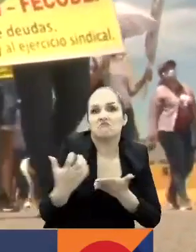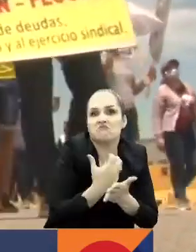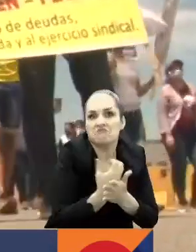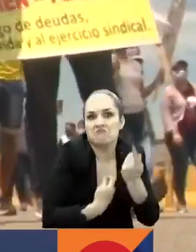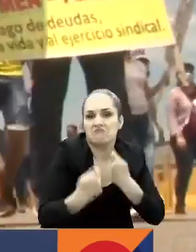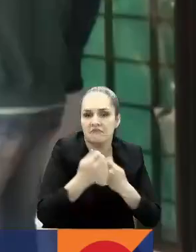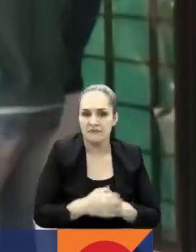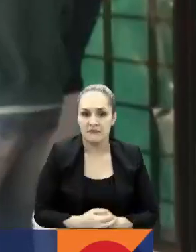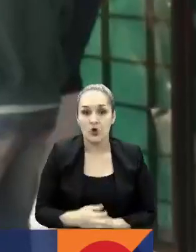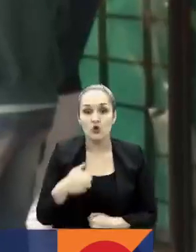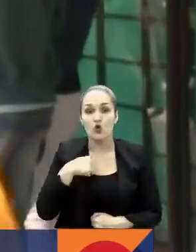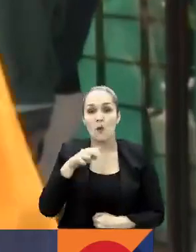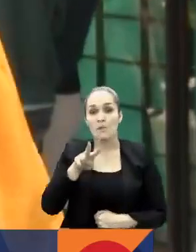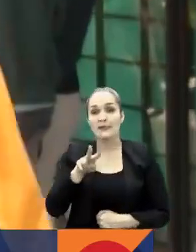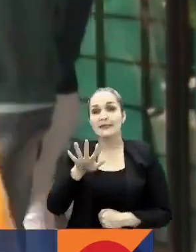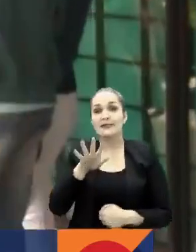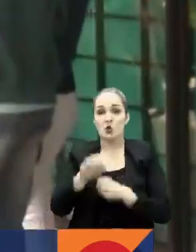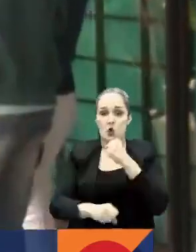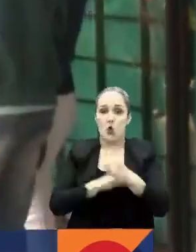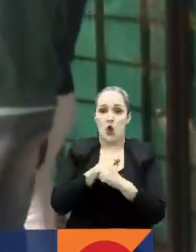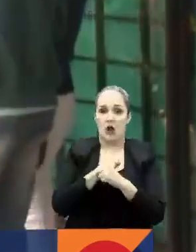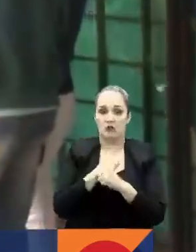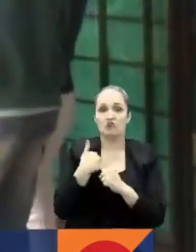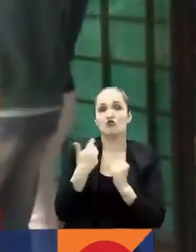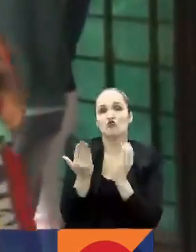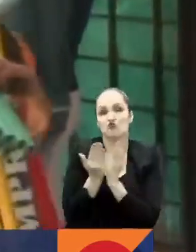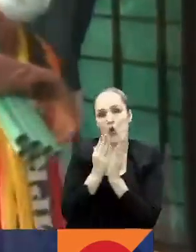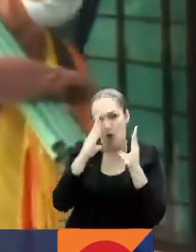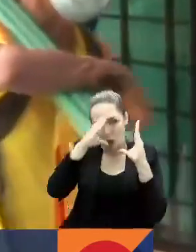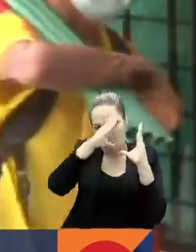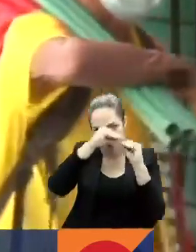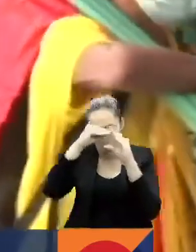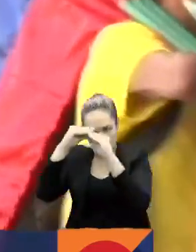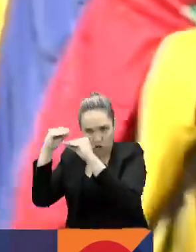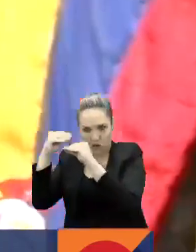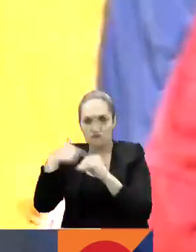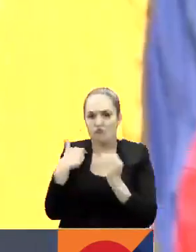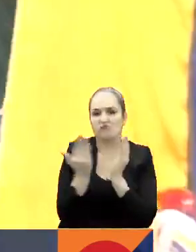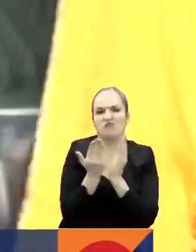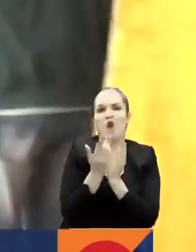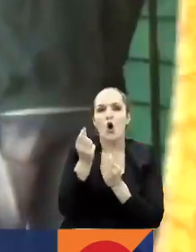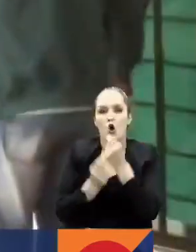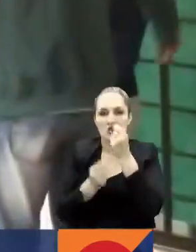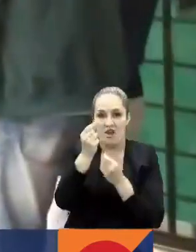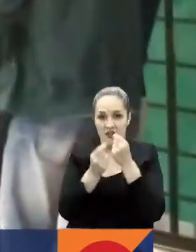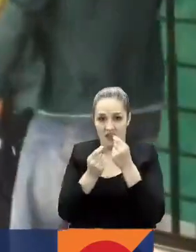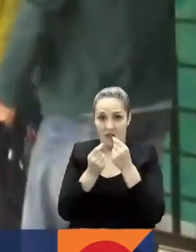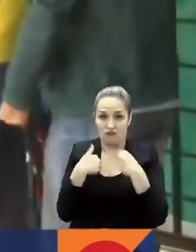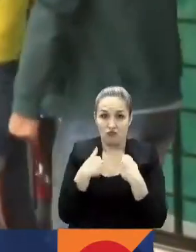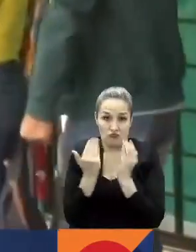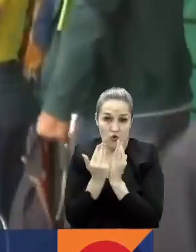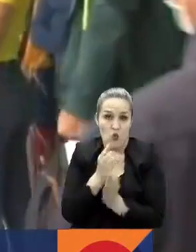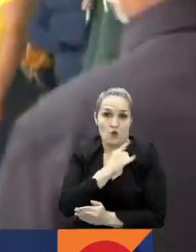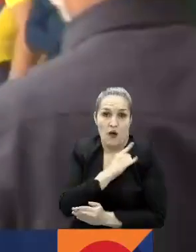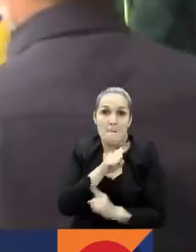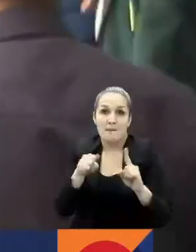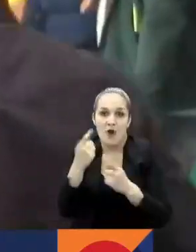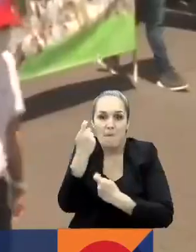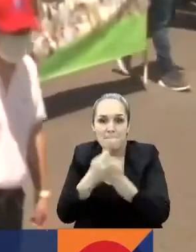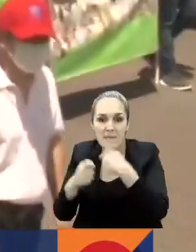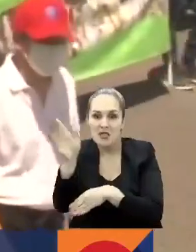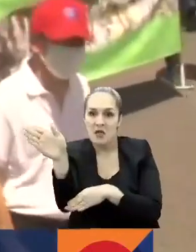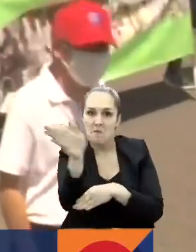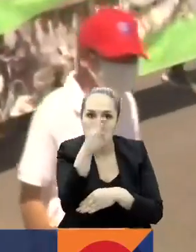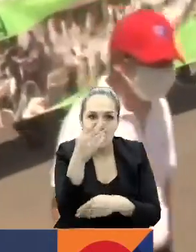tengo 25 años y estudio en las horas de la noche contabilidad financiera, pero con esto es que sostenemos en la casa pues a